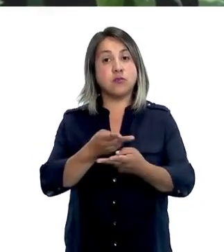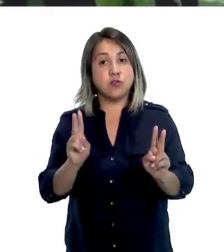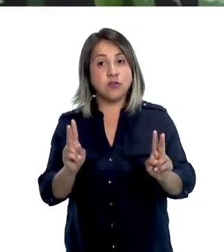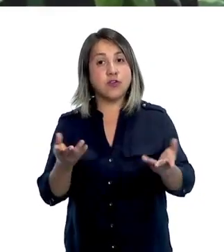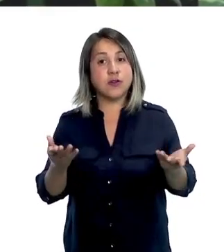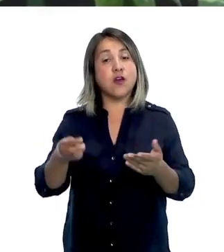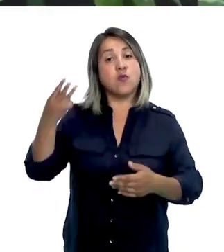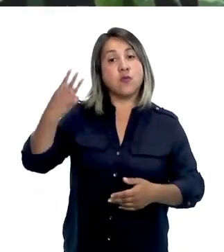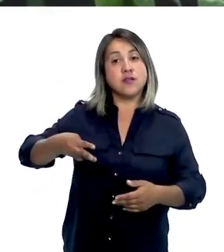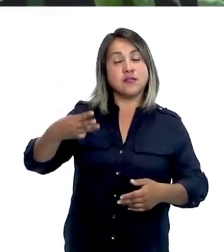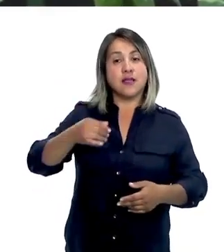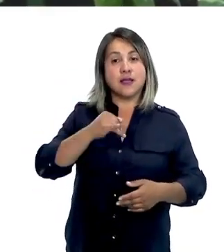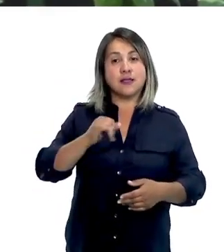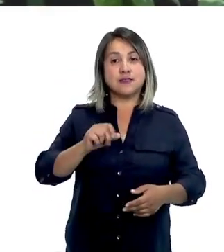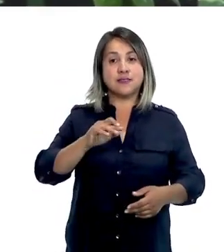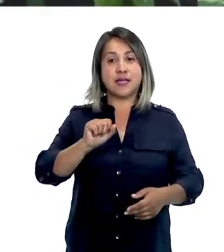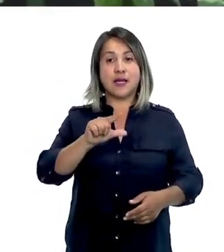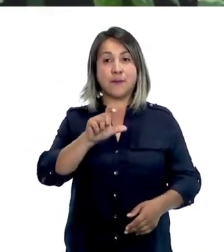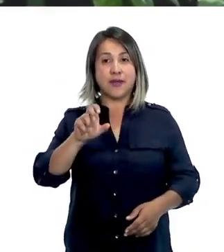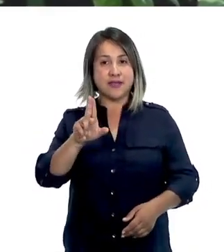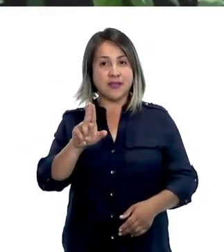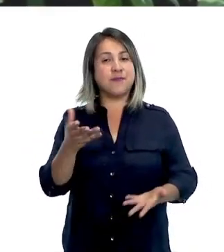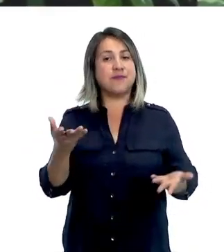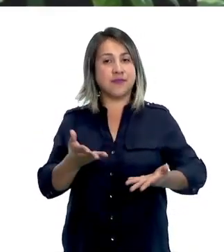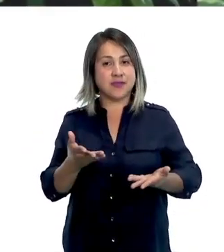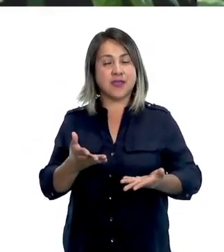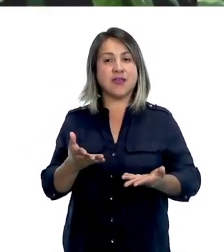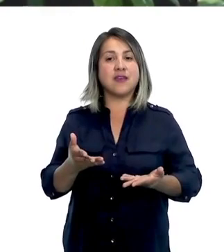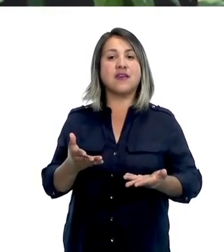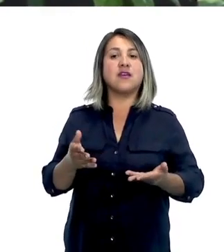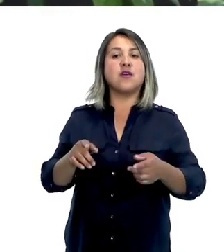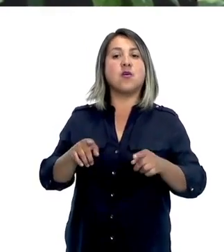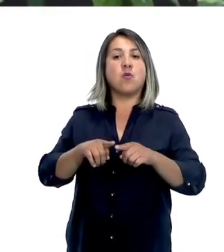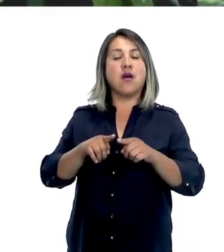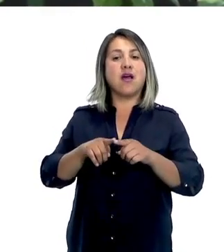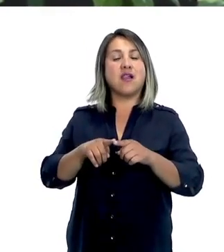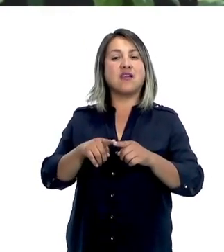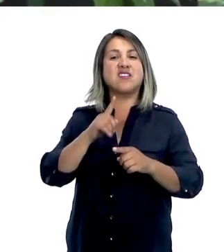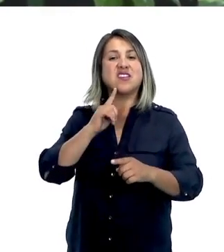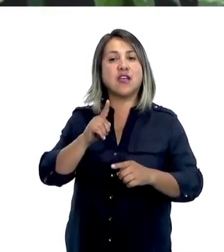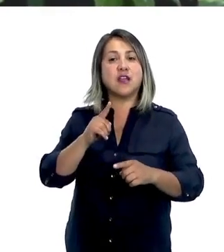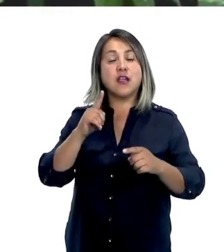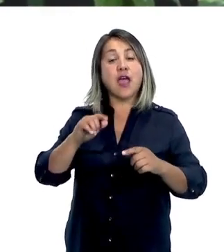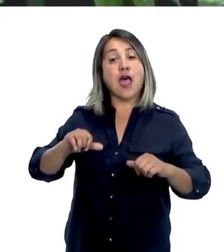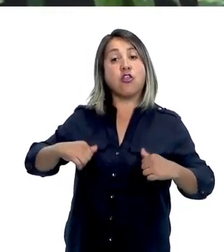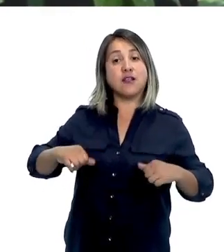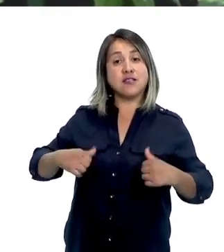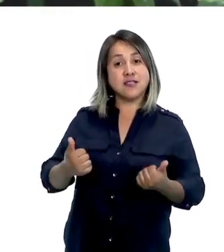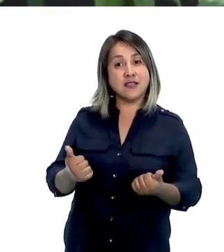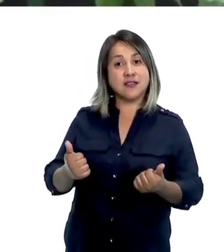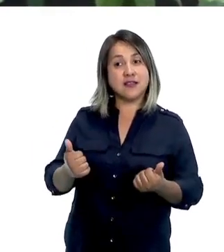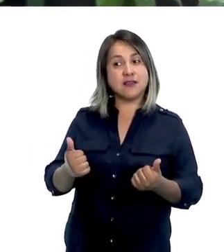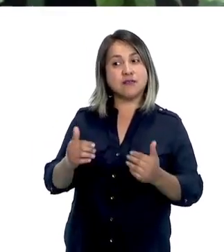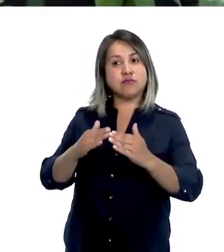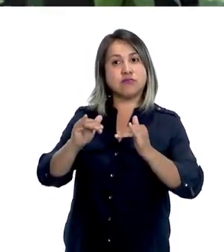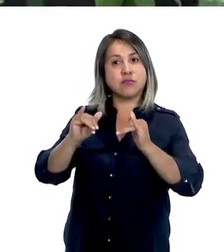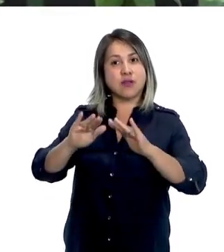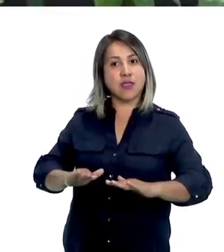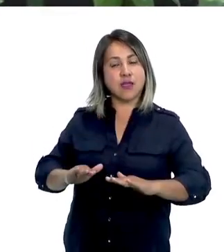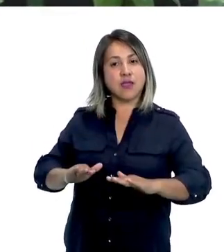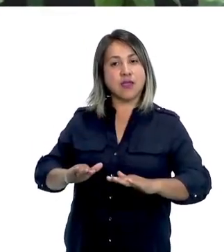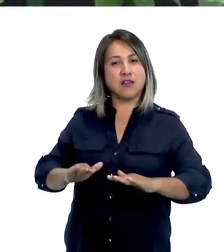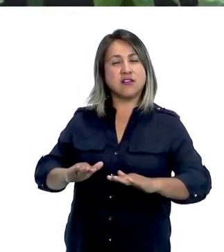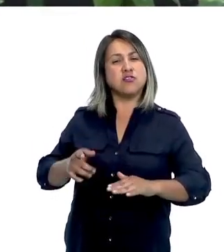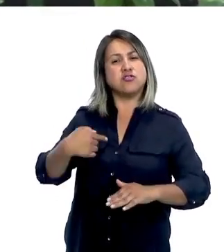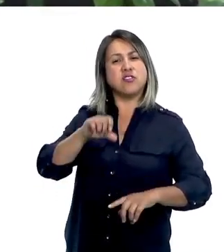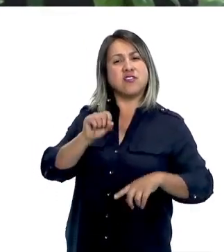Ante el anuncio público en la municipalidad de Zapallar de instalar o instaurar un toque de queda para adolescentes,